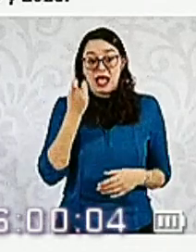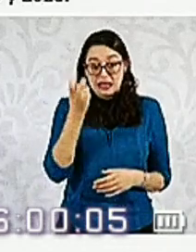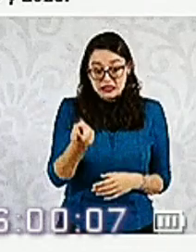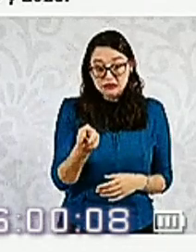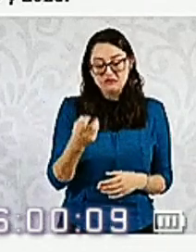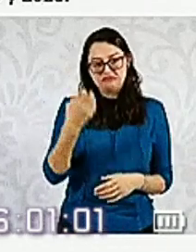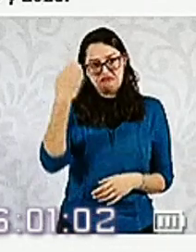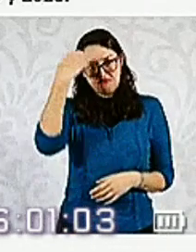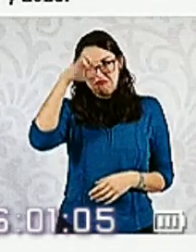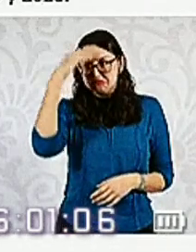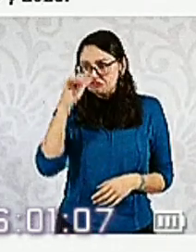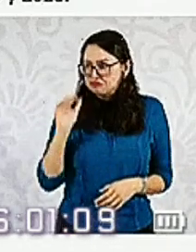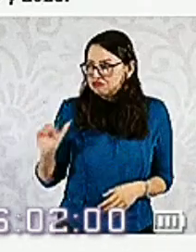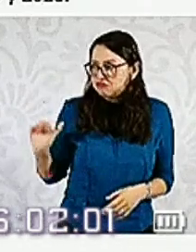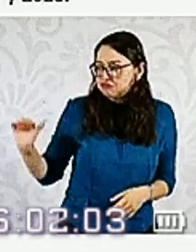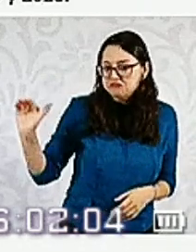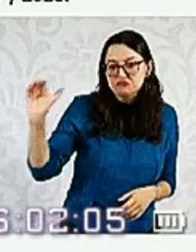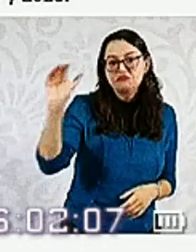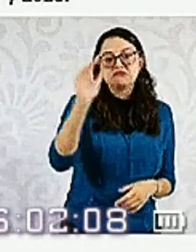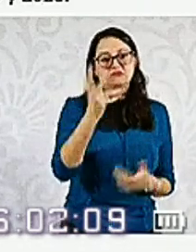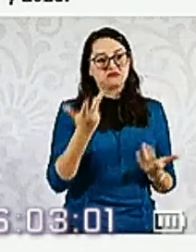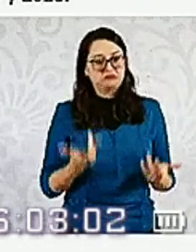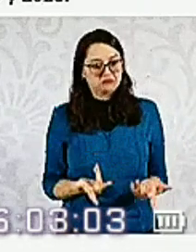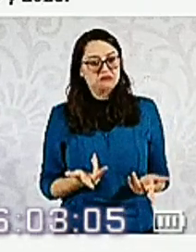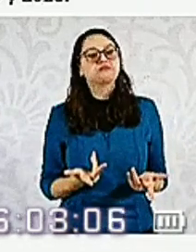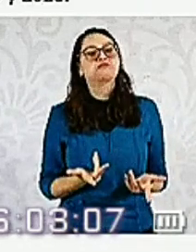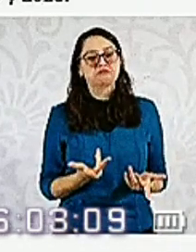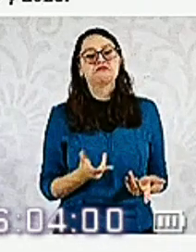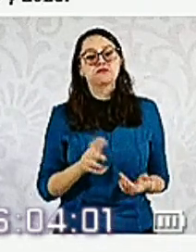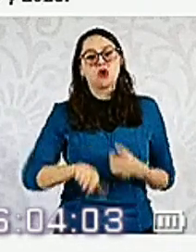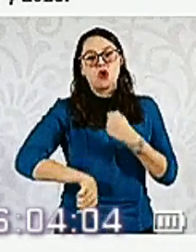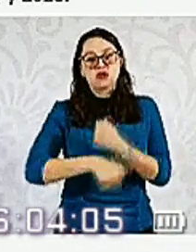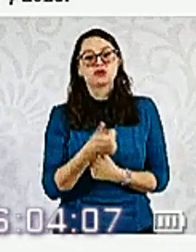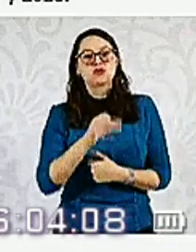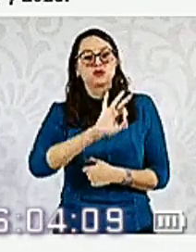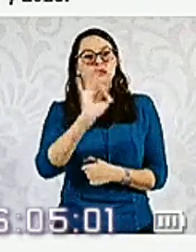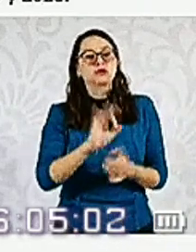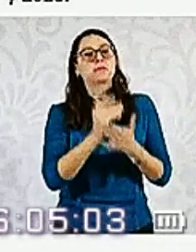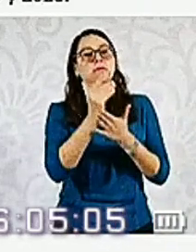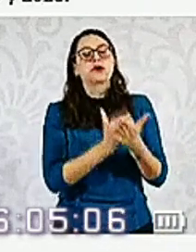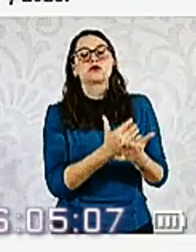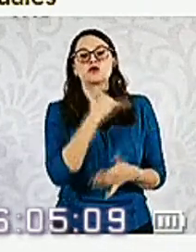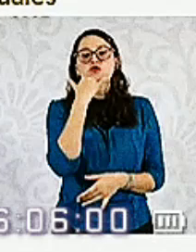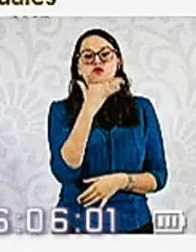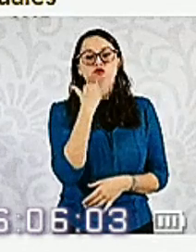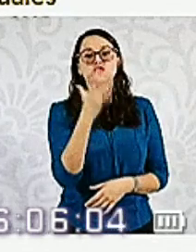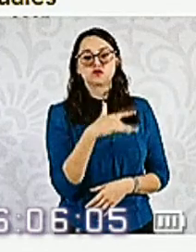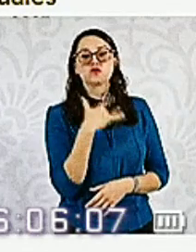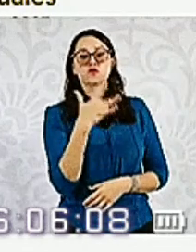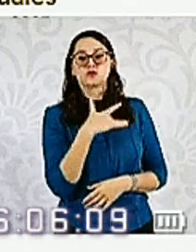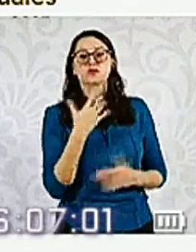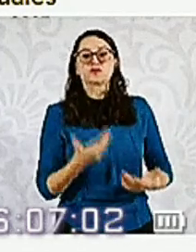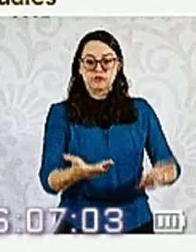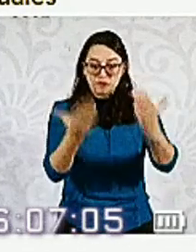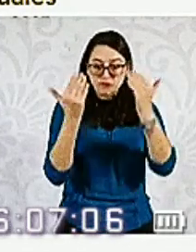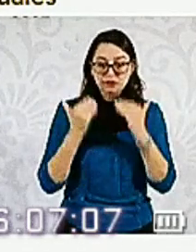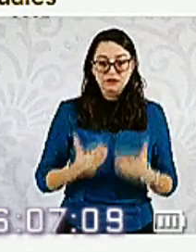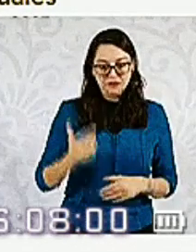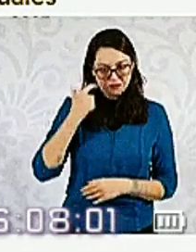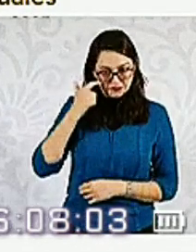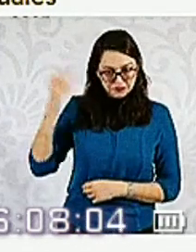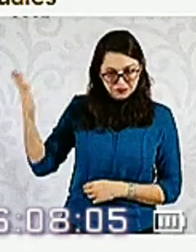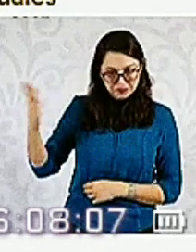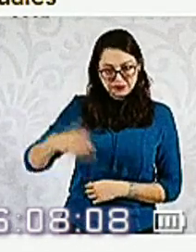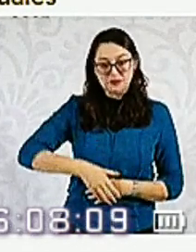se redujeron a 14, que es una disminución del 11%. La siguiente, por favor. También